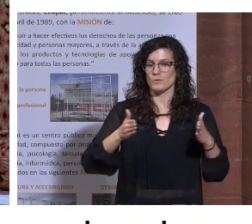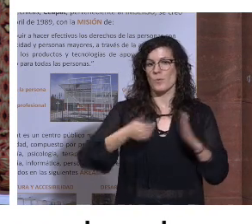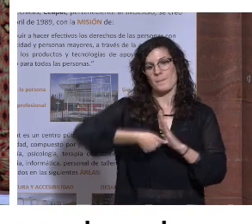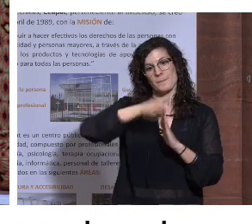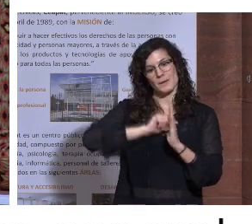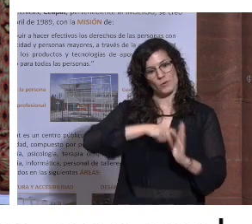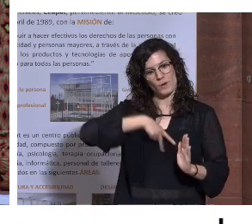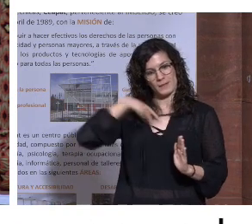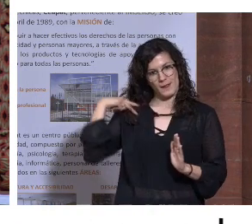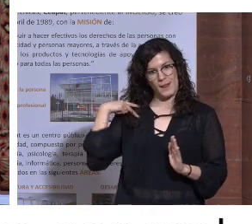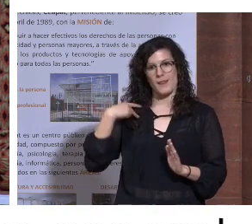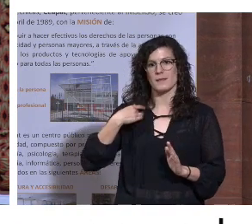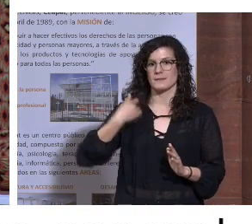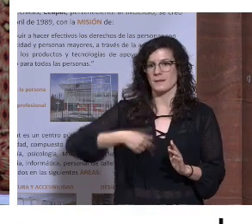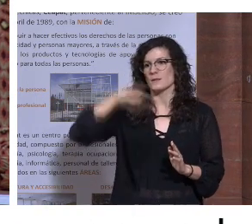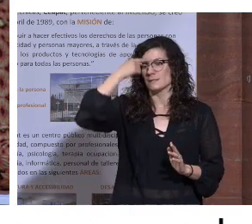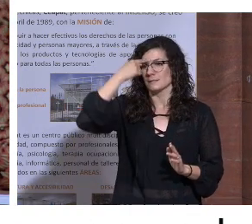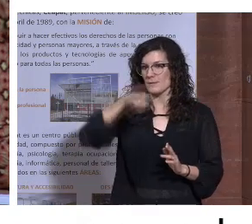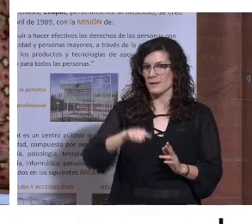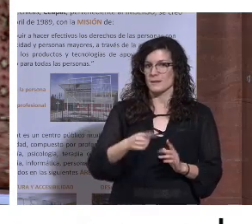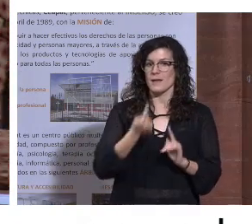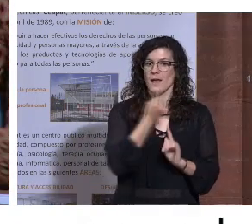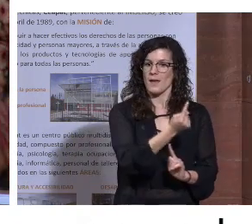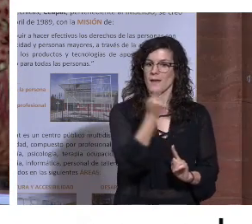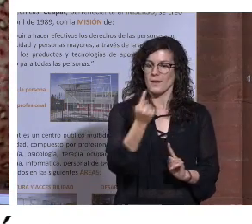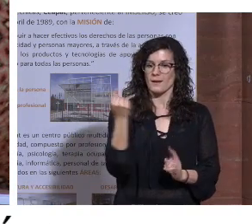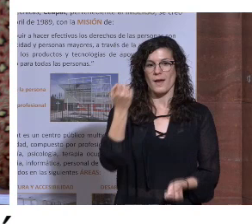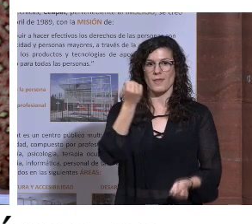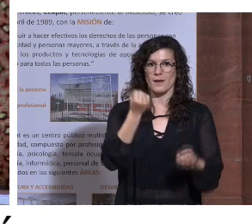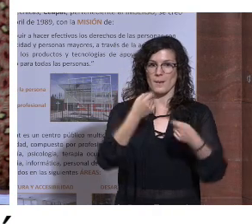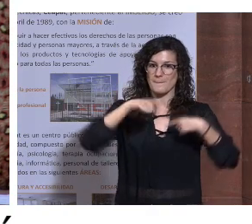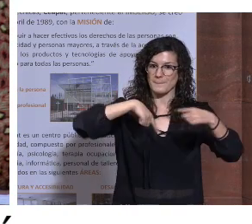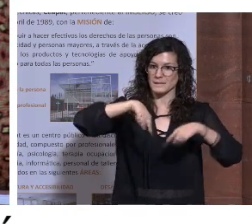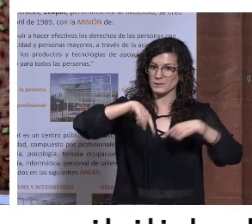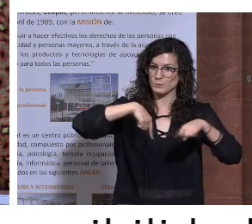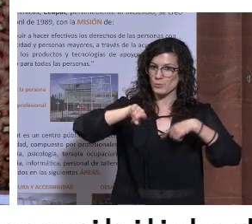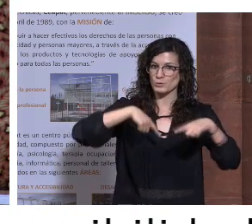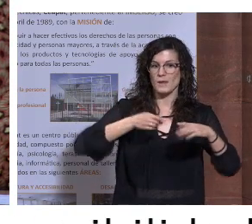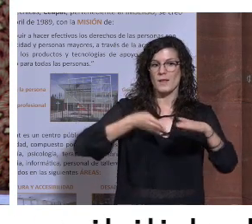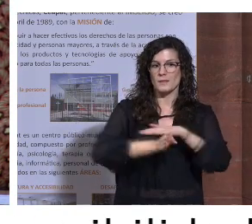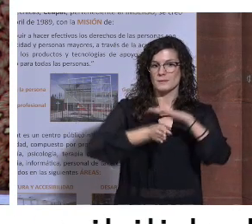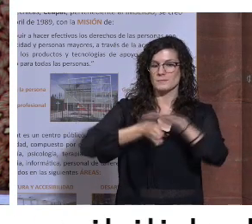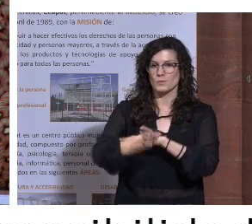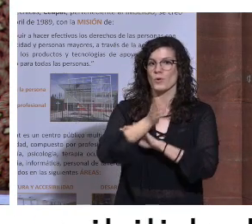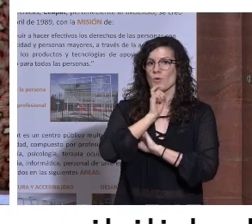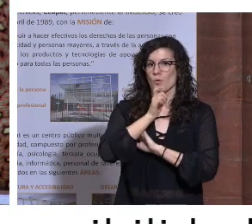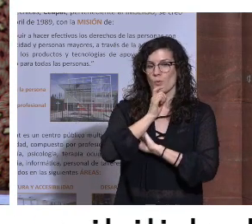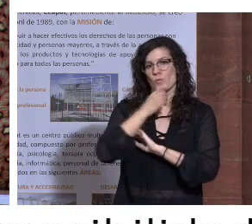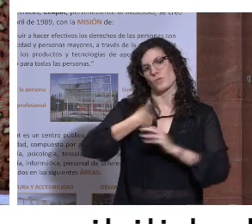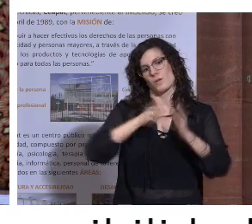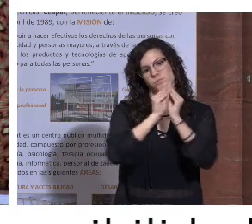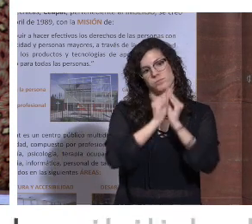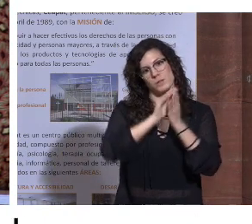un marco general, ya se sabía cómo tenía que ser cada medio, la accesibilidad que tenía que tener cada modo de transporte. Y